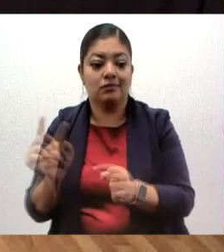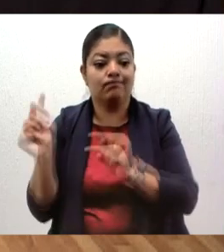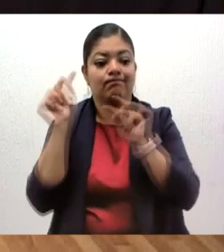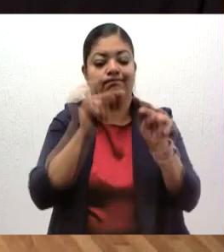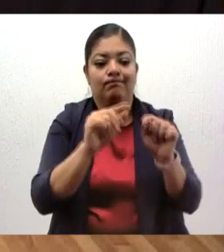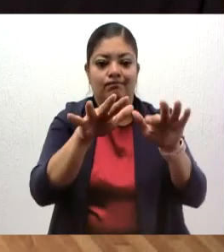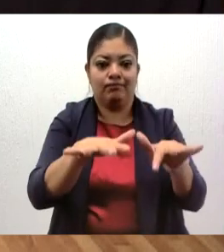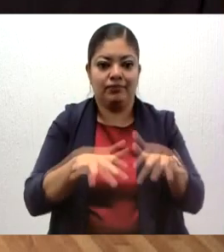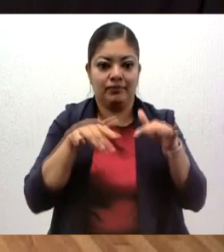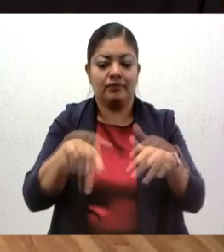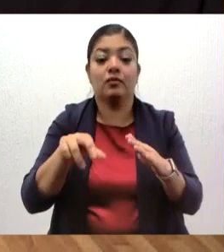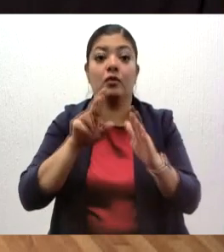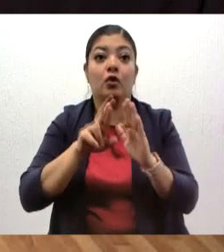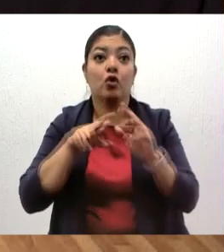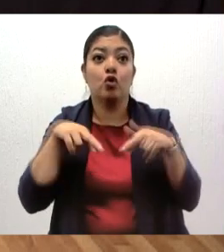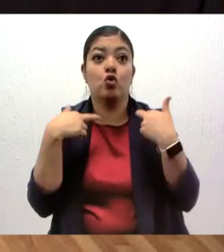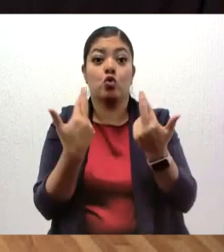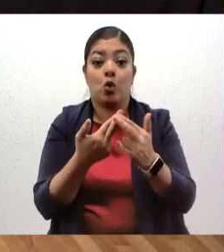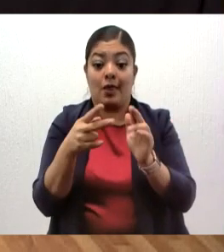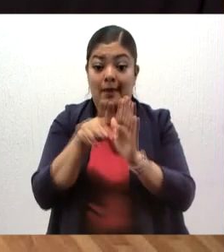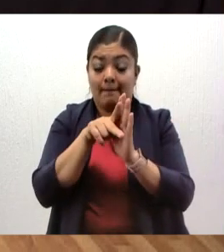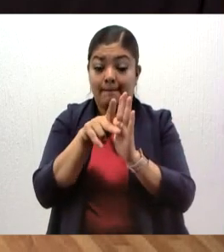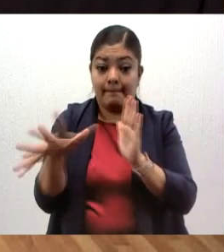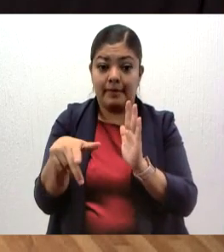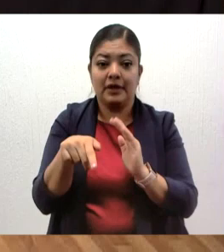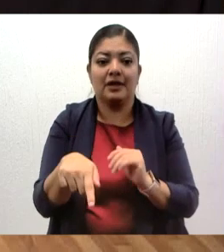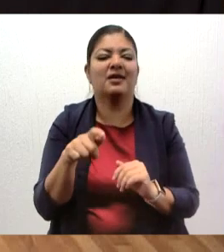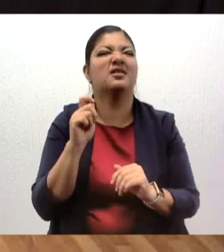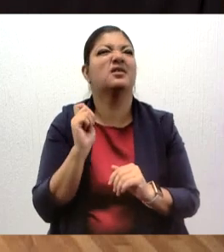de prensa no es con el ánimo